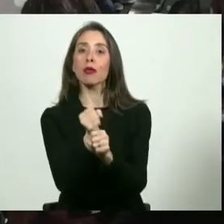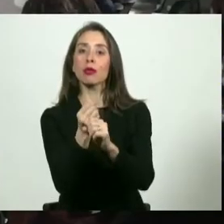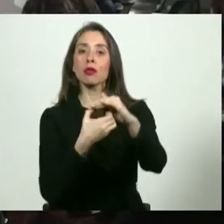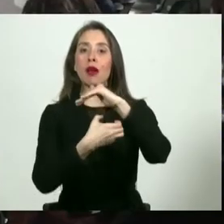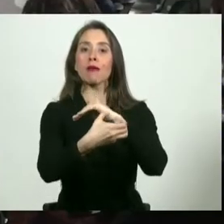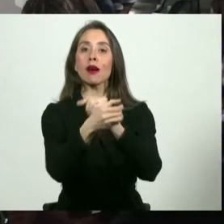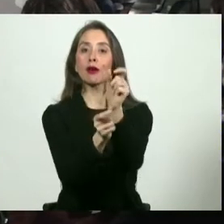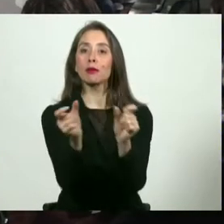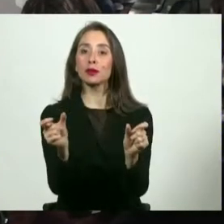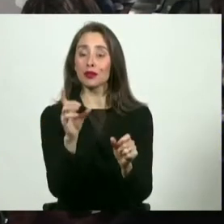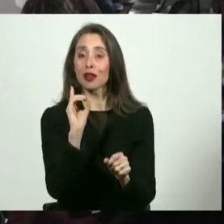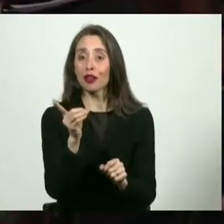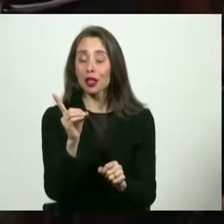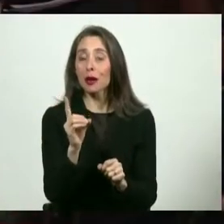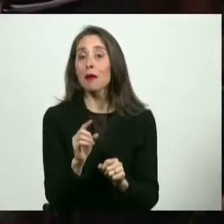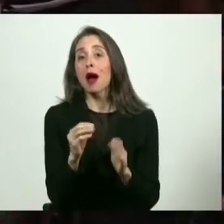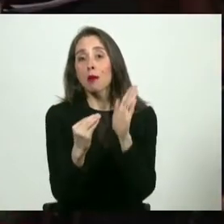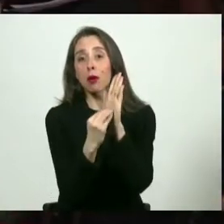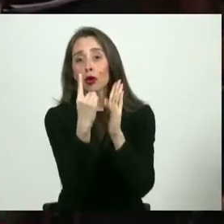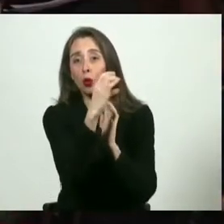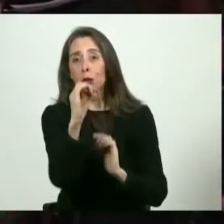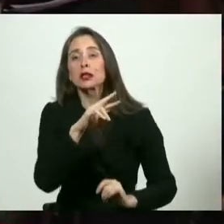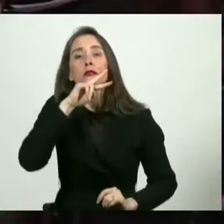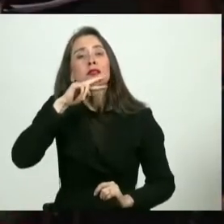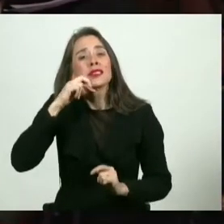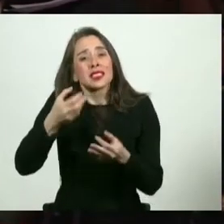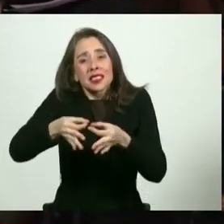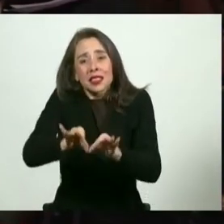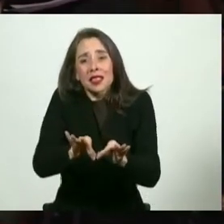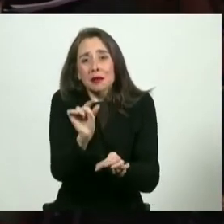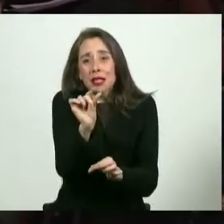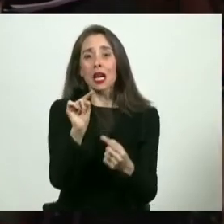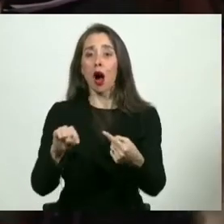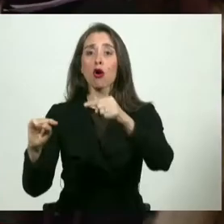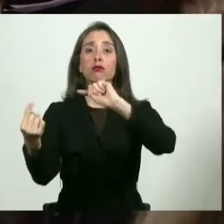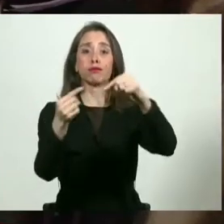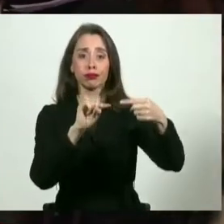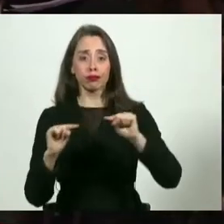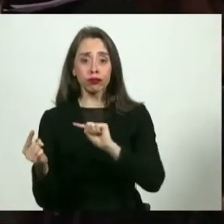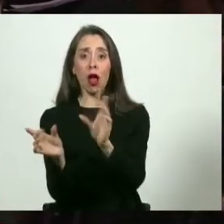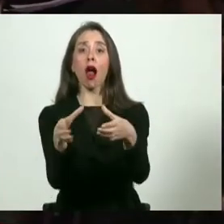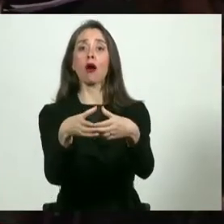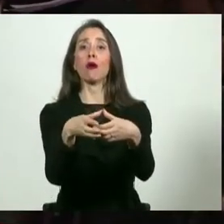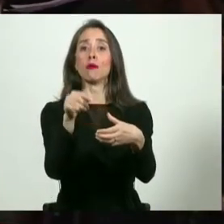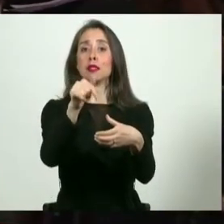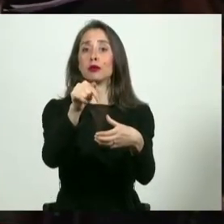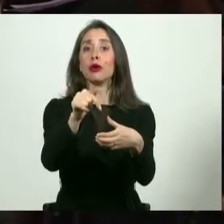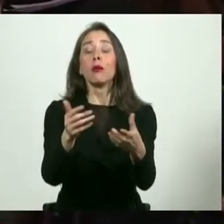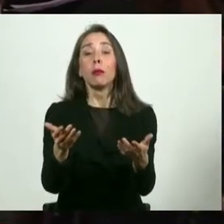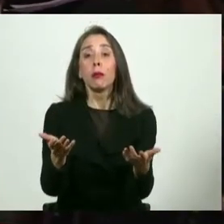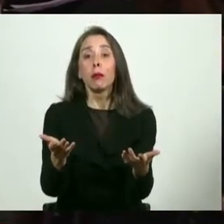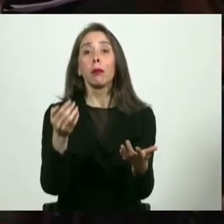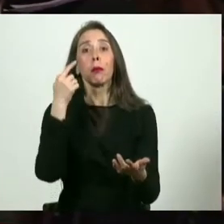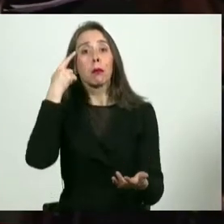con discapacidad en el mundo del trabajo, un 1% que es muy mezquino, sí, y que lo estamos debatiendo. Pero yo creo